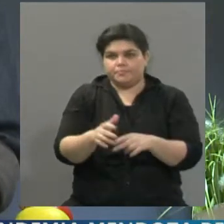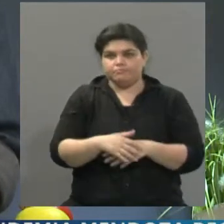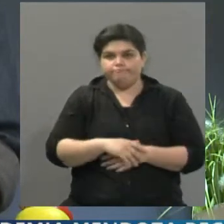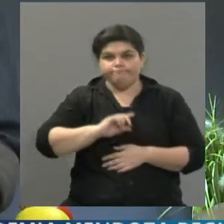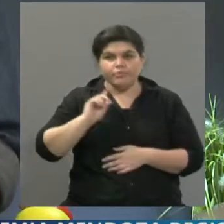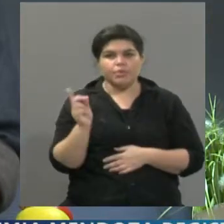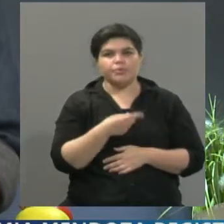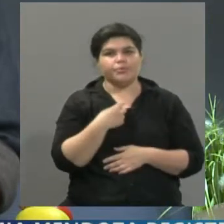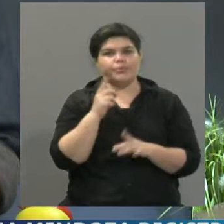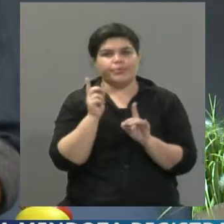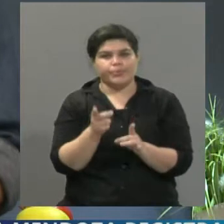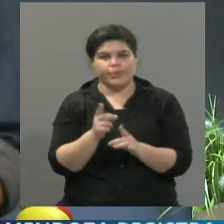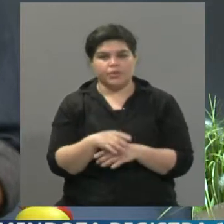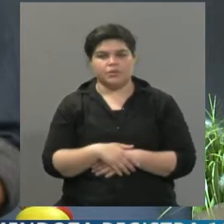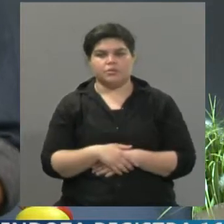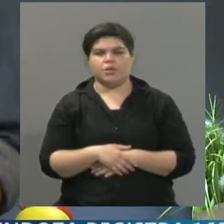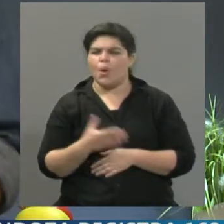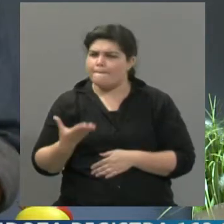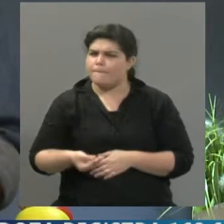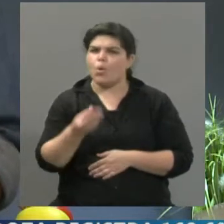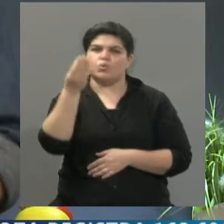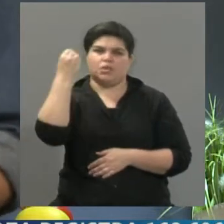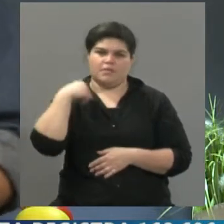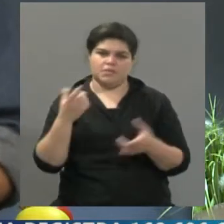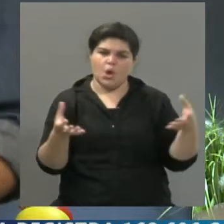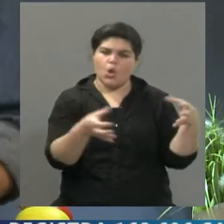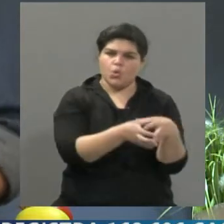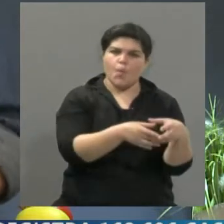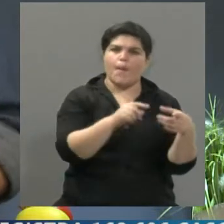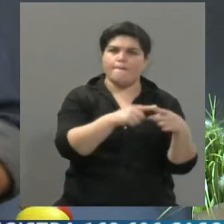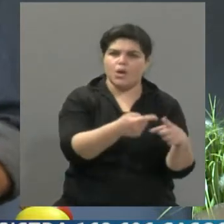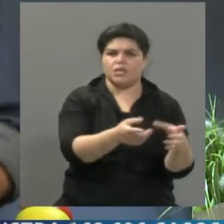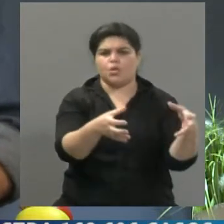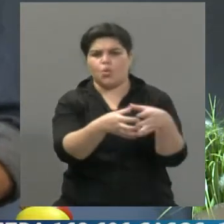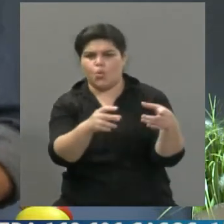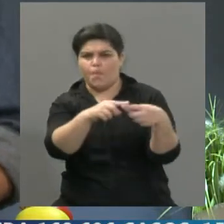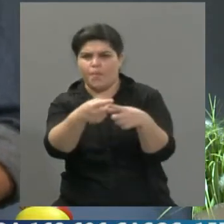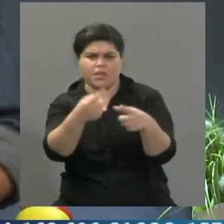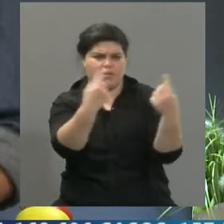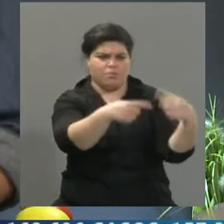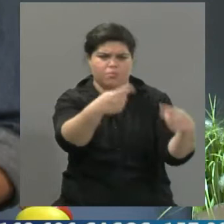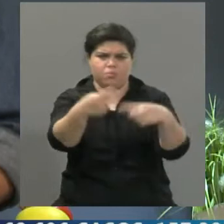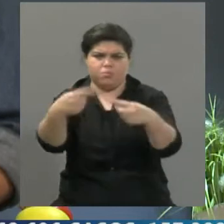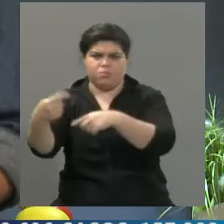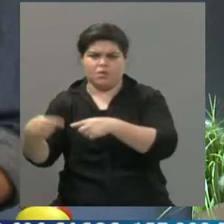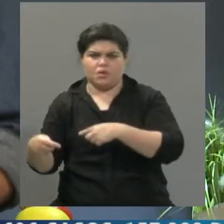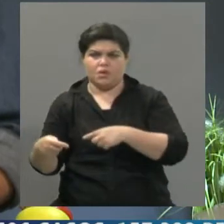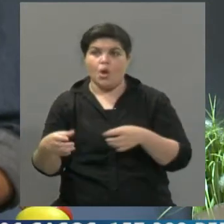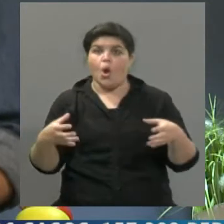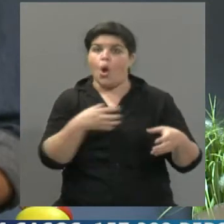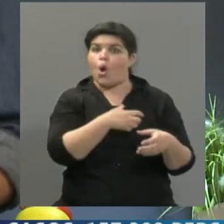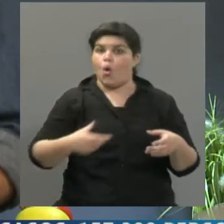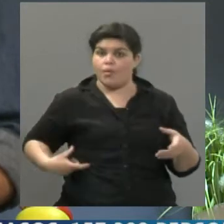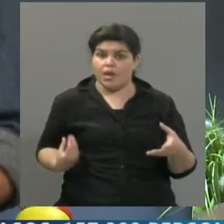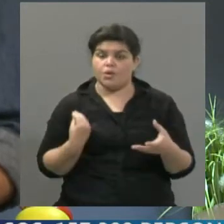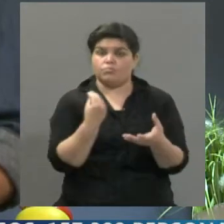que distintos partidos políticos han tenido su gobernación y han tenido muy buena función